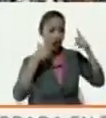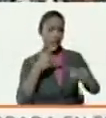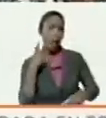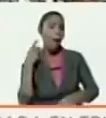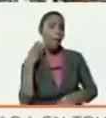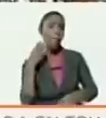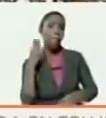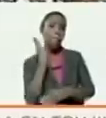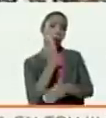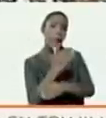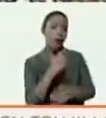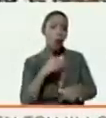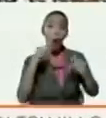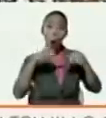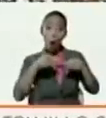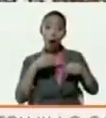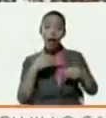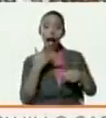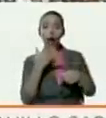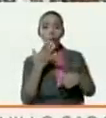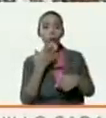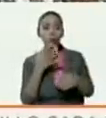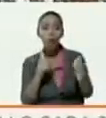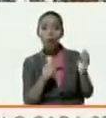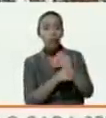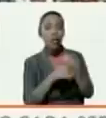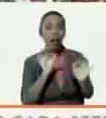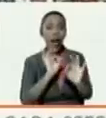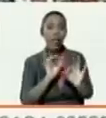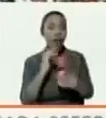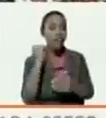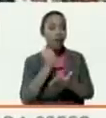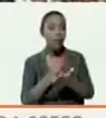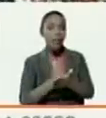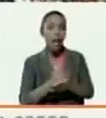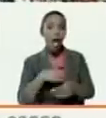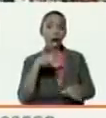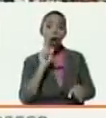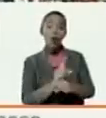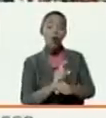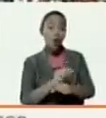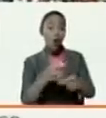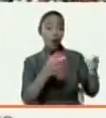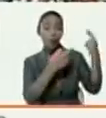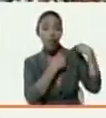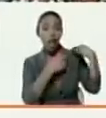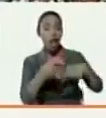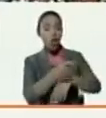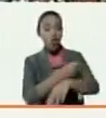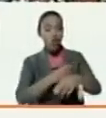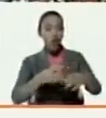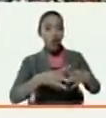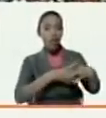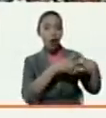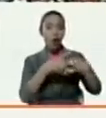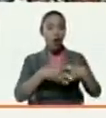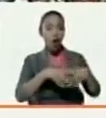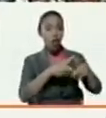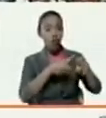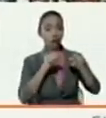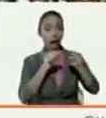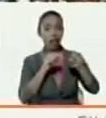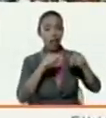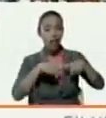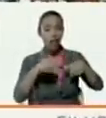Si hoy alguien no consigue algo en una farmacia, el único responsable es el gobierno de Estados Unidos y sus títeres de aquí de